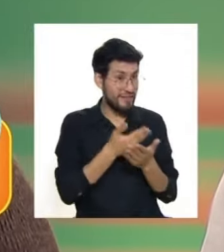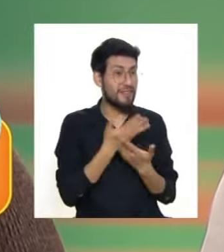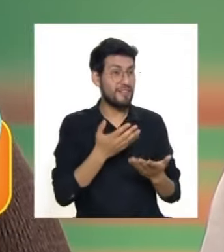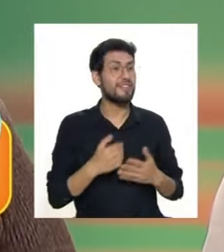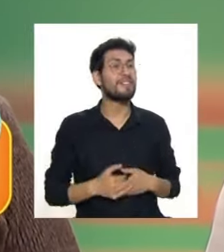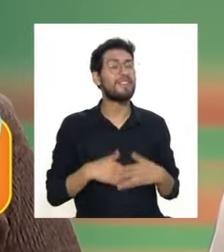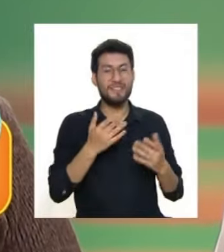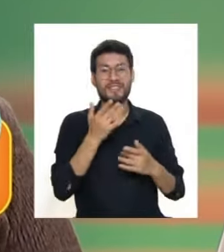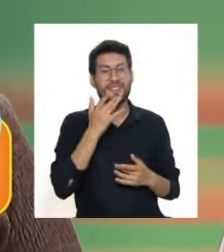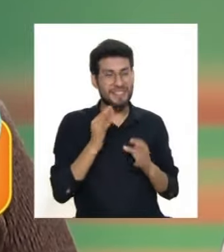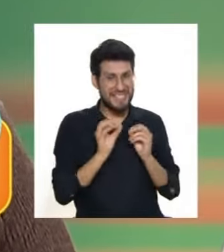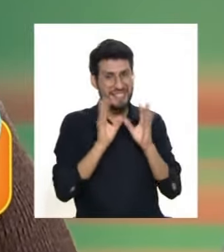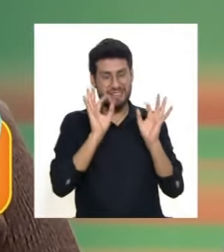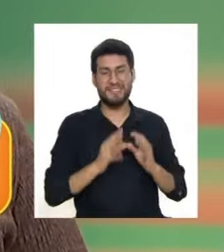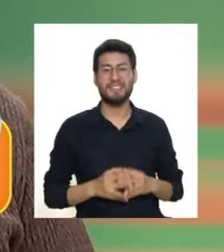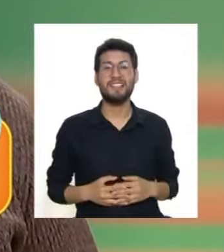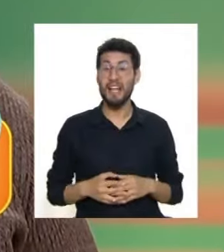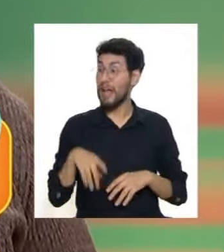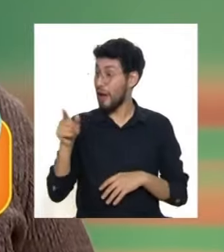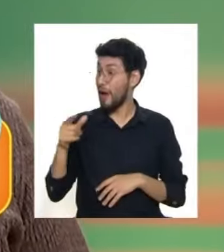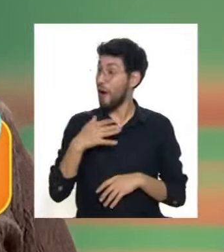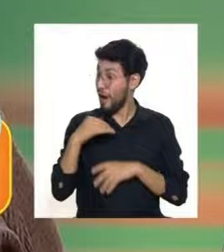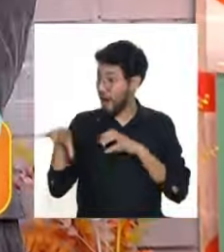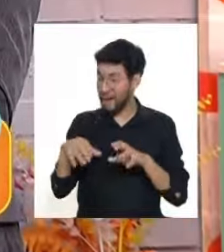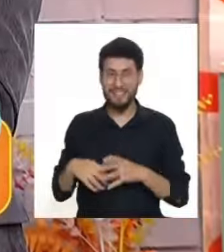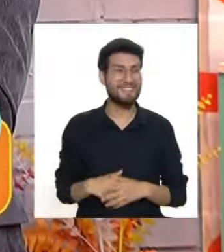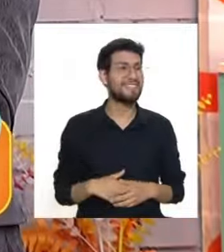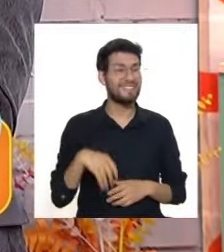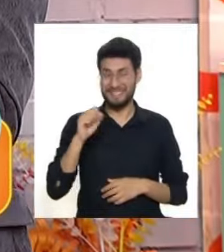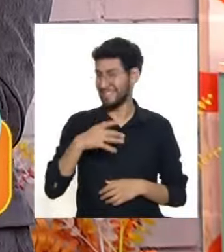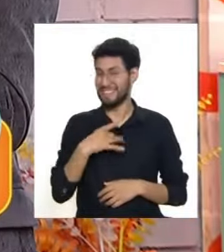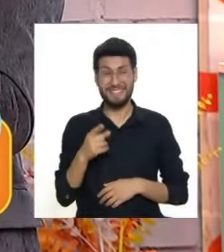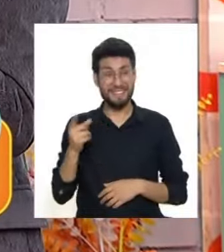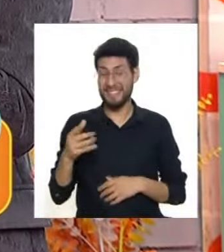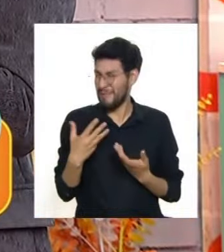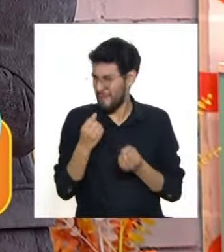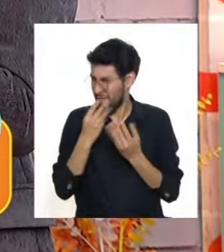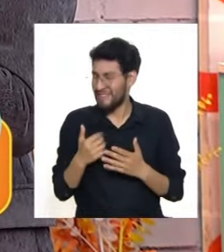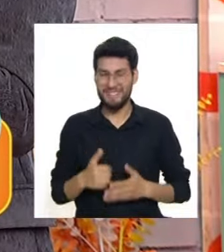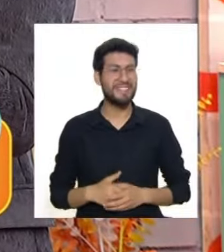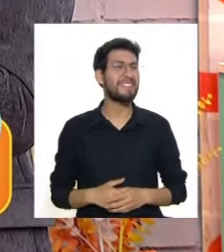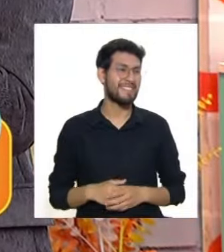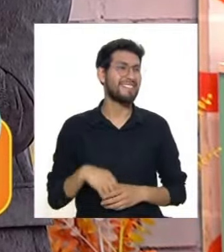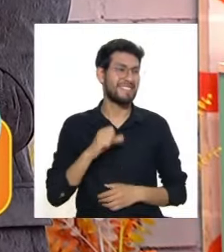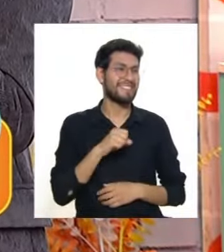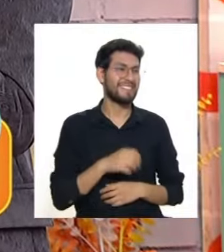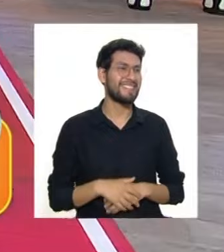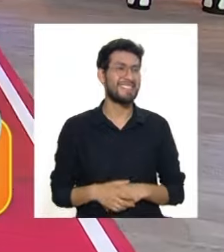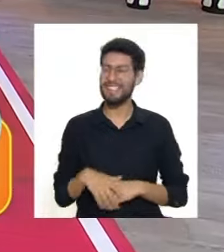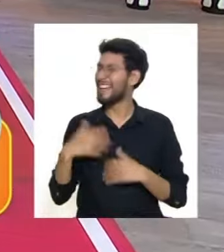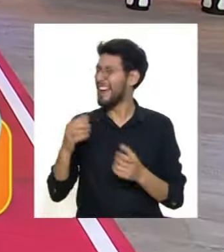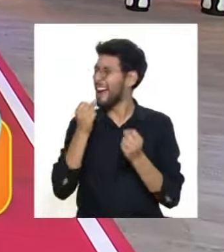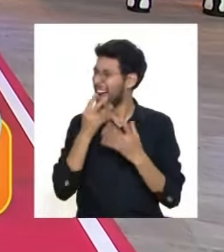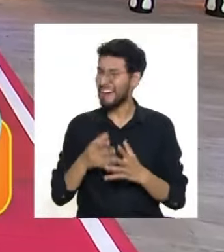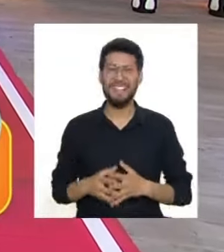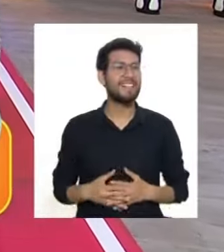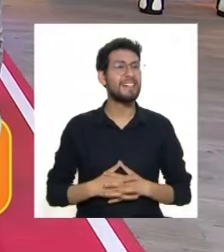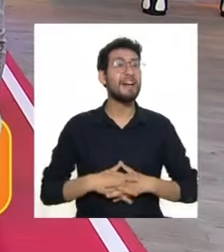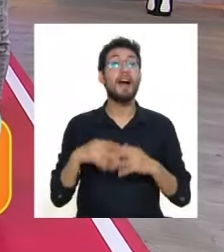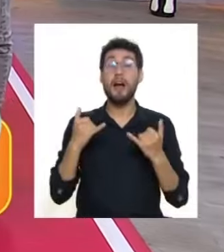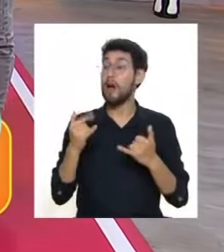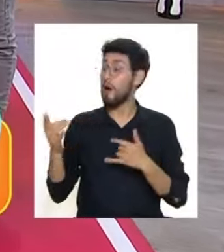productos son del día. Y te gusta hacerlo. ¿Te gusta? Sí, te sientes bien. ¿Bien? Sí, qué bueno.